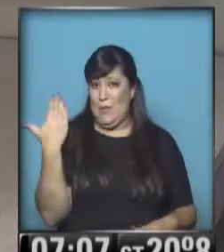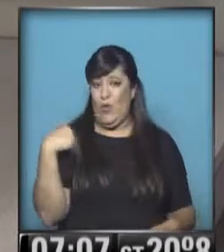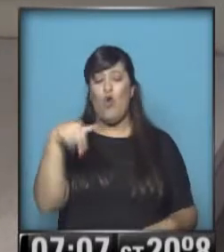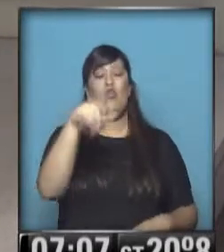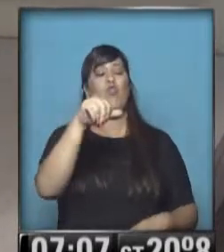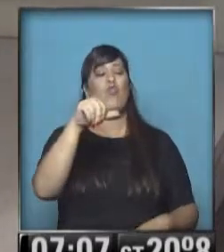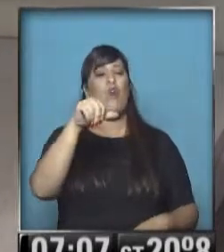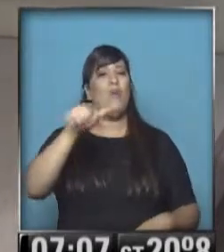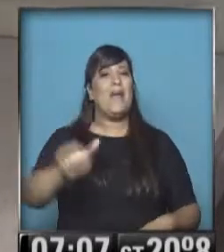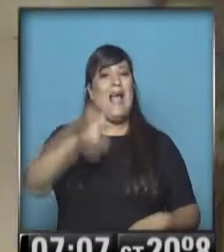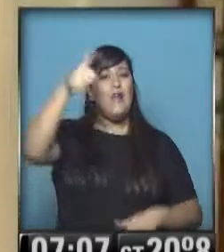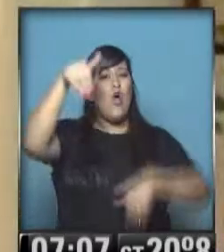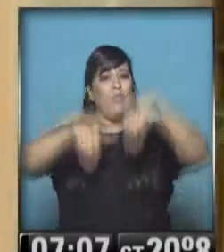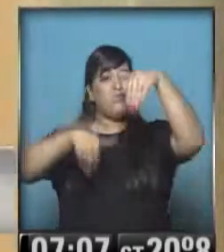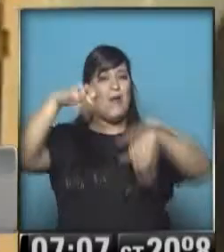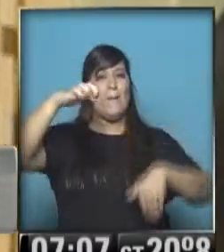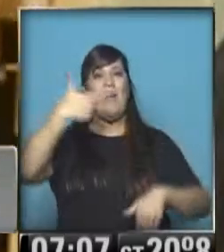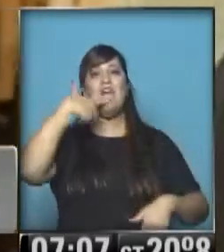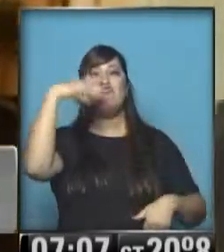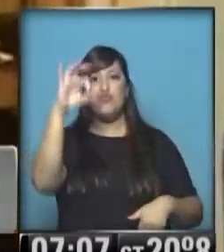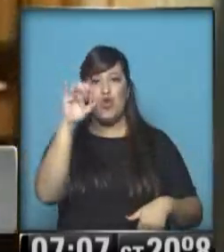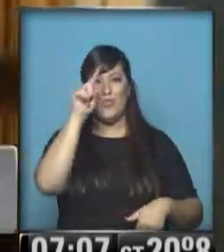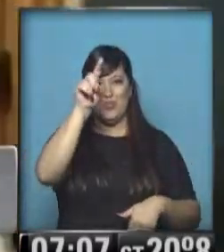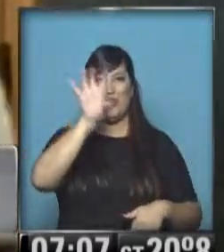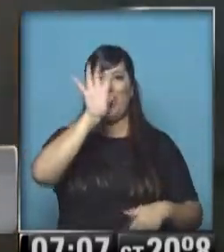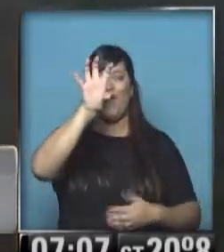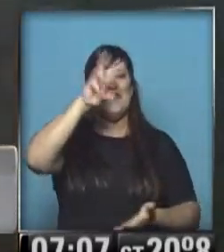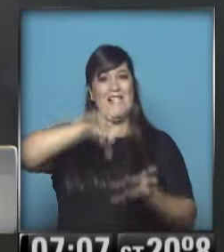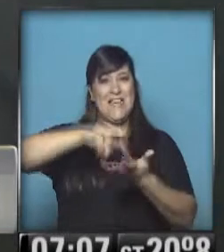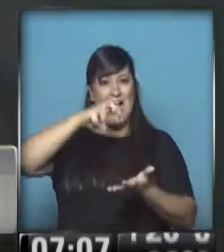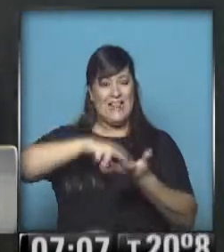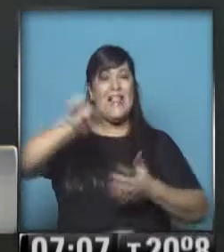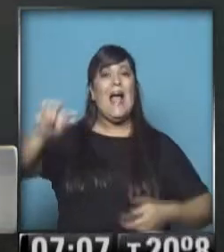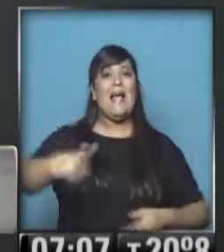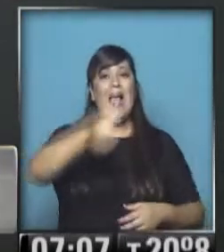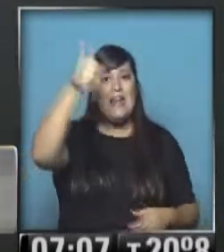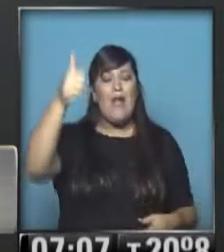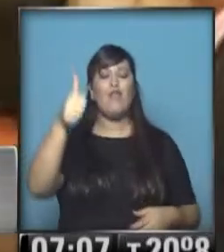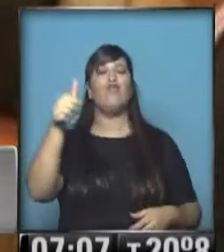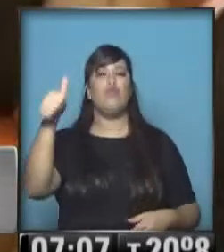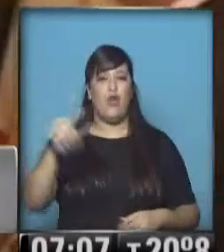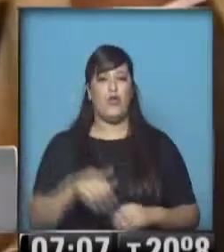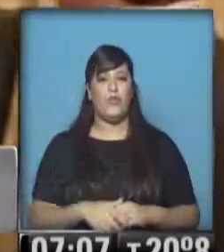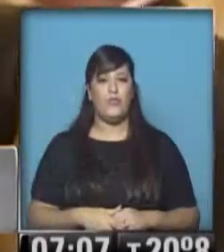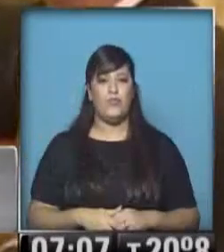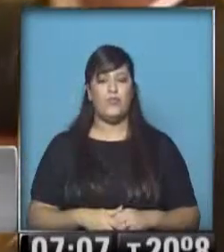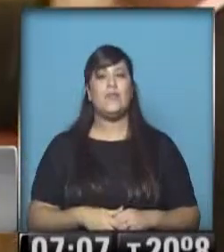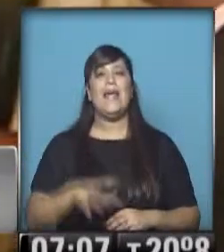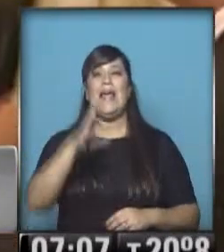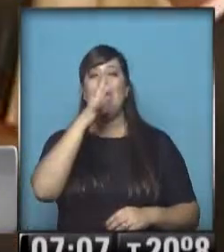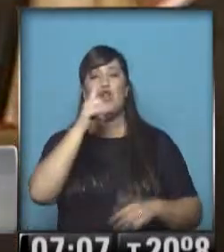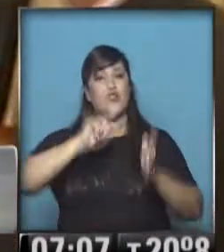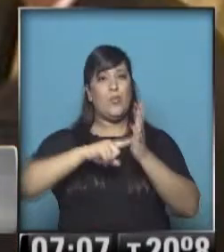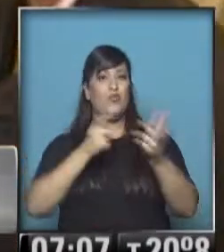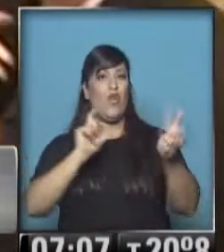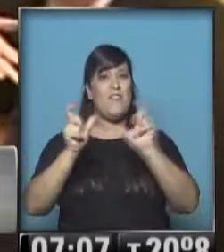PASO. Se inauguraban las primarias en la República Argentina en este año electoral y el ganador, por más de 14 puntos, sobre el masista,